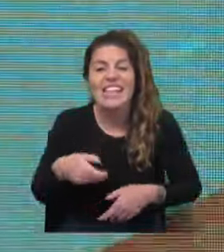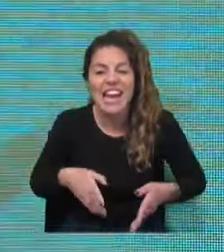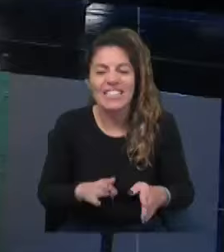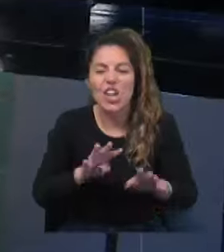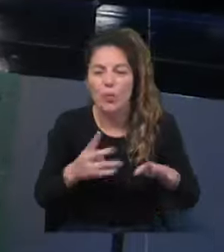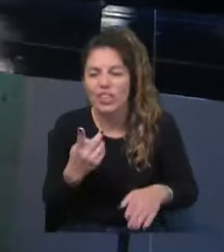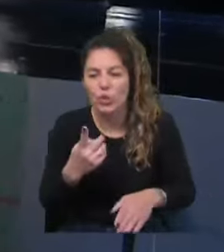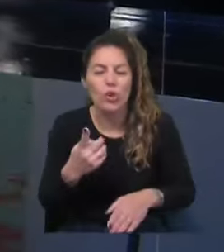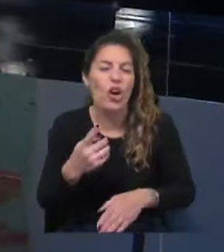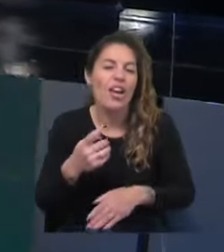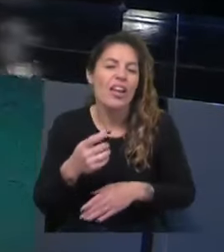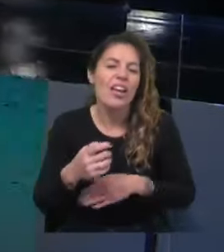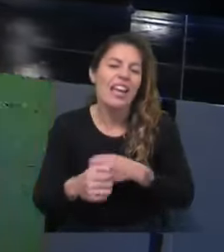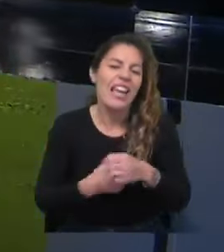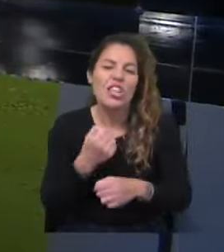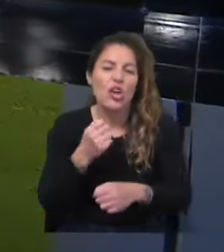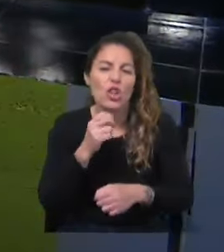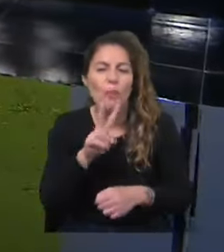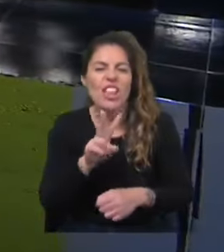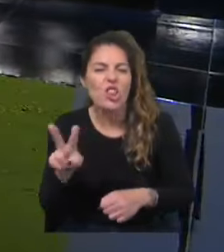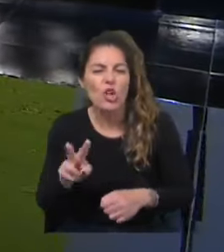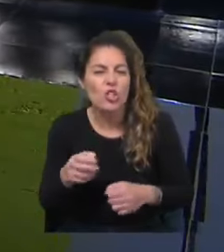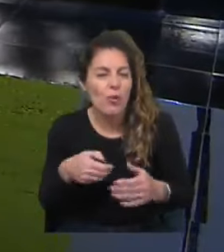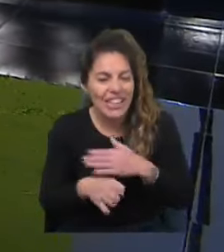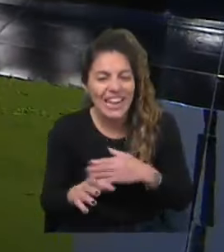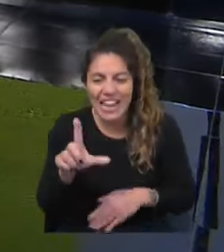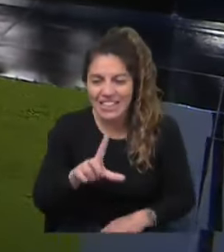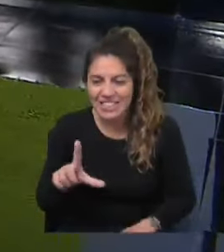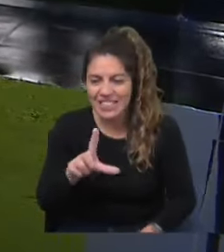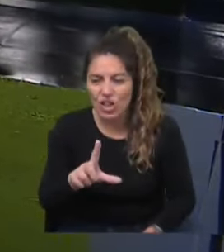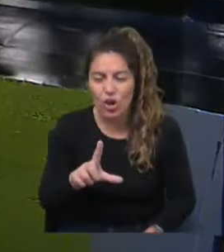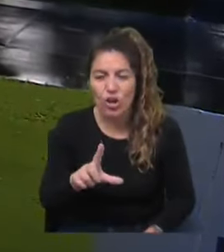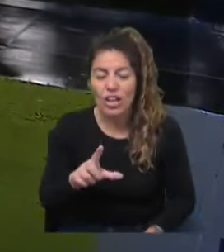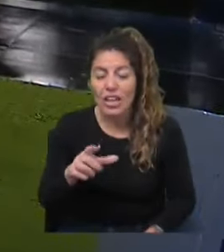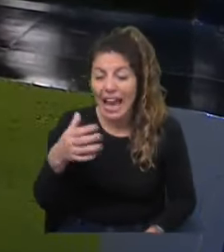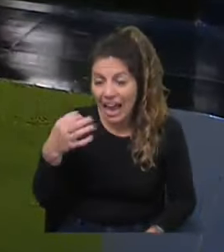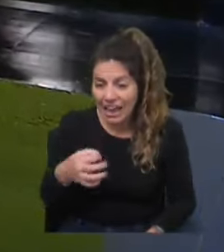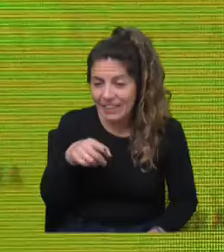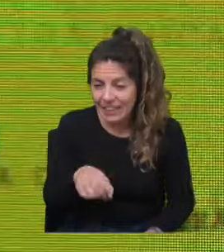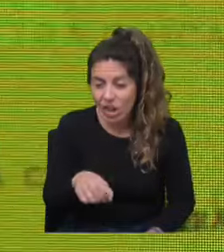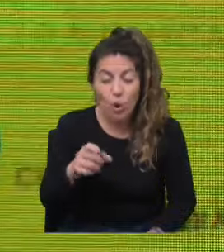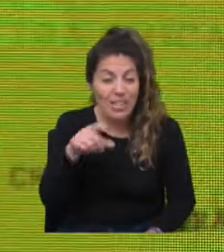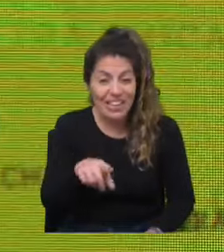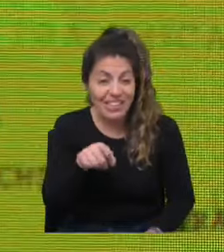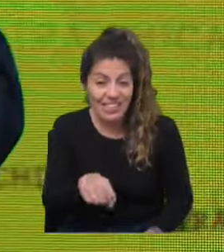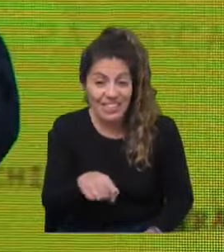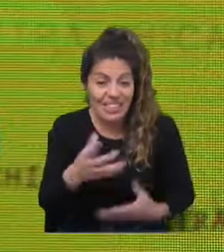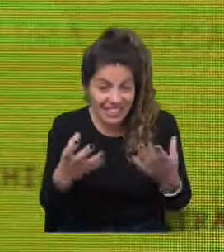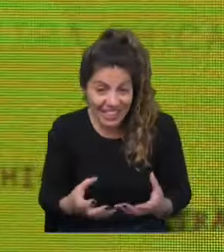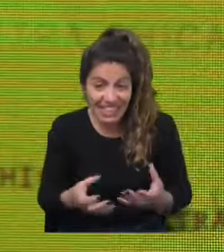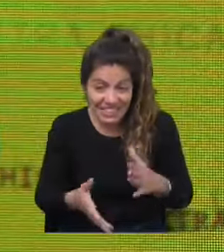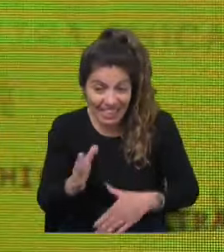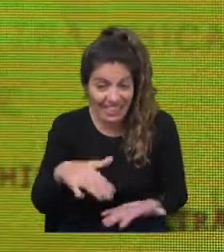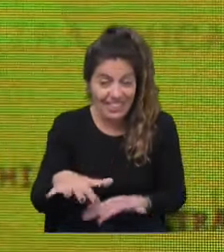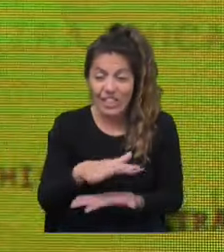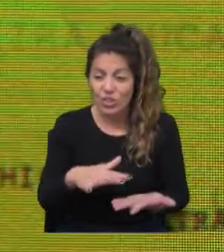hablando 2002, estaba por entrar al liceo, esos son los años de... Y un poco yo creo que ahí el mensaje que recibió fue ese, si querés salir